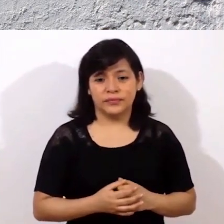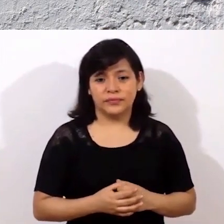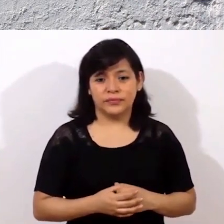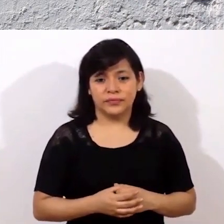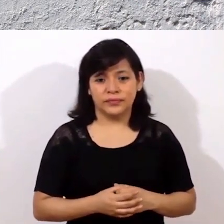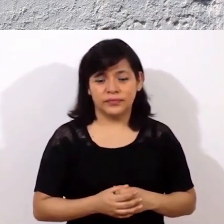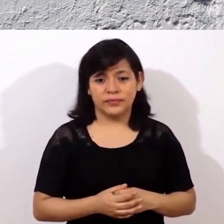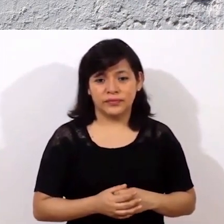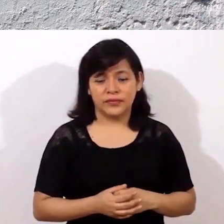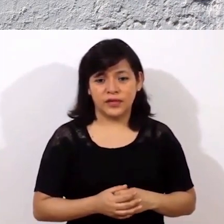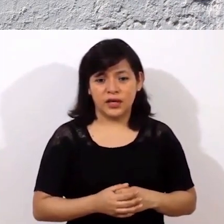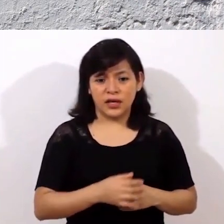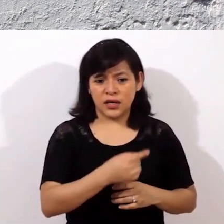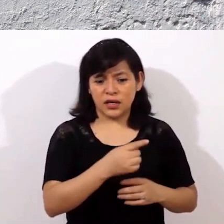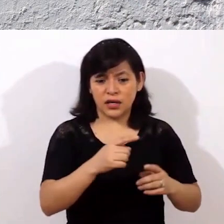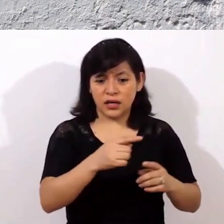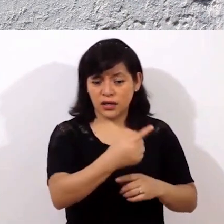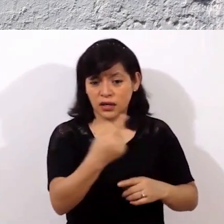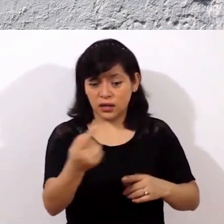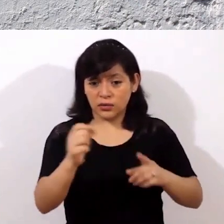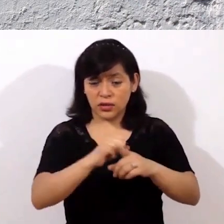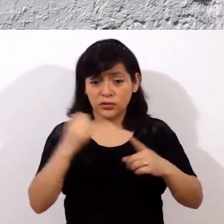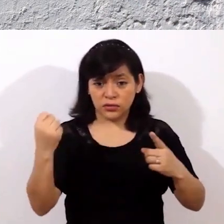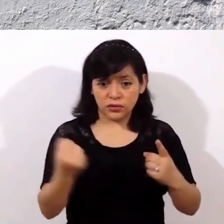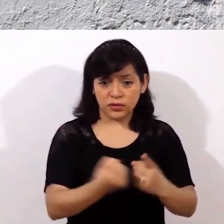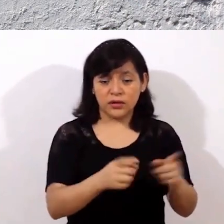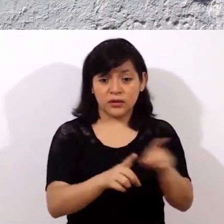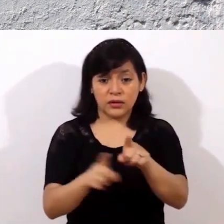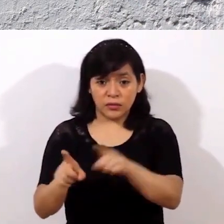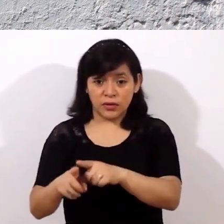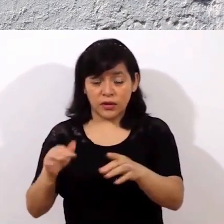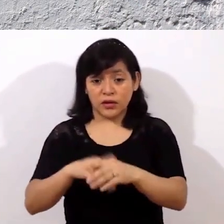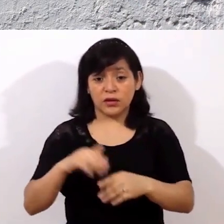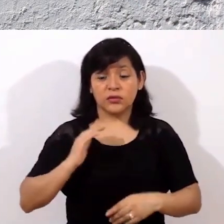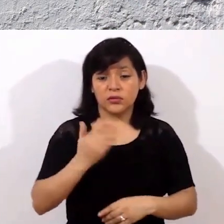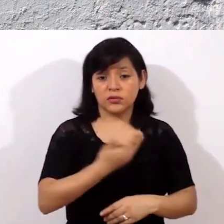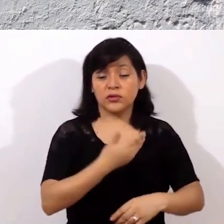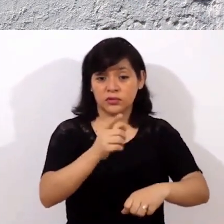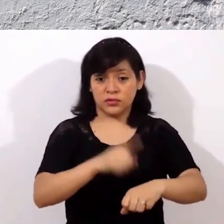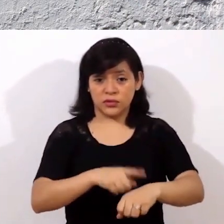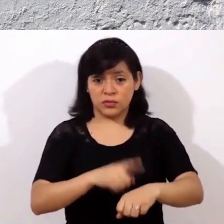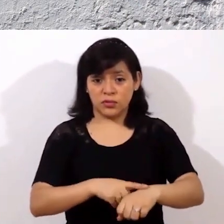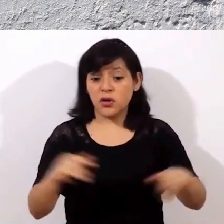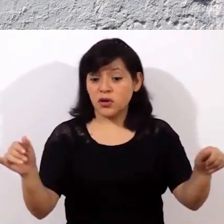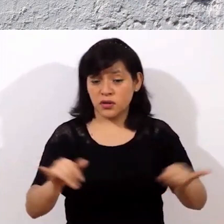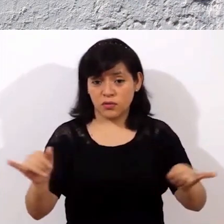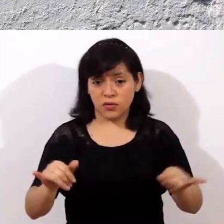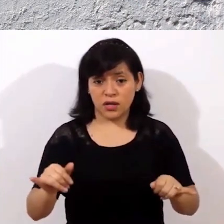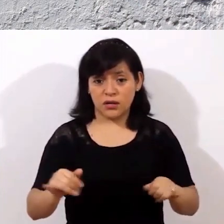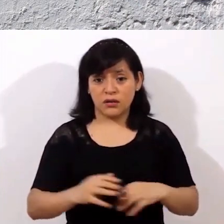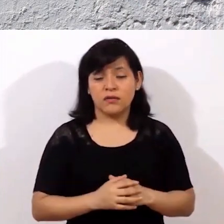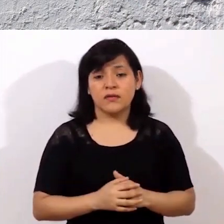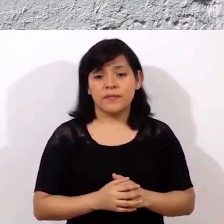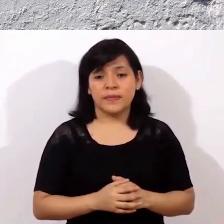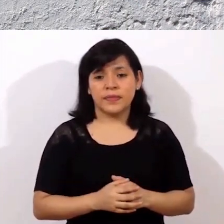vive cada sociedad también en nuestro tiempo. Parece ser que en realidad la descripción